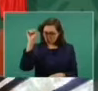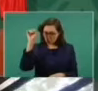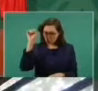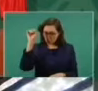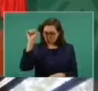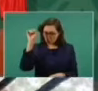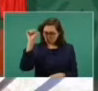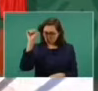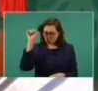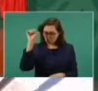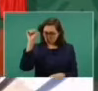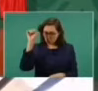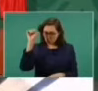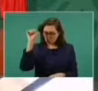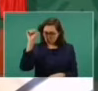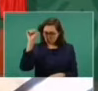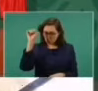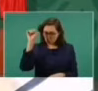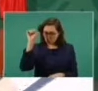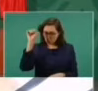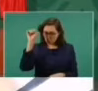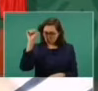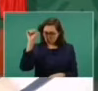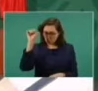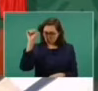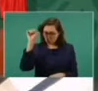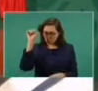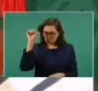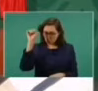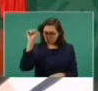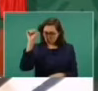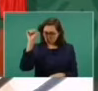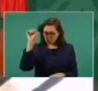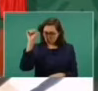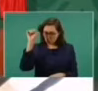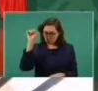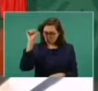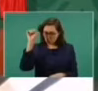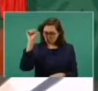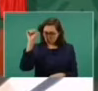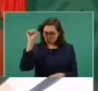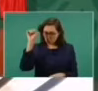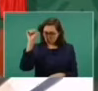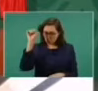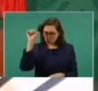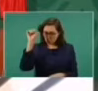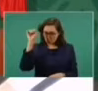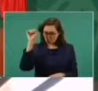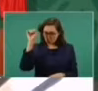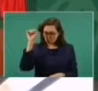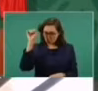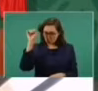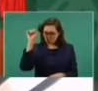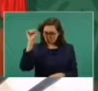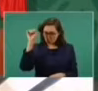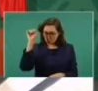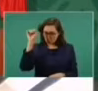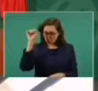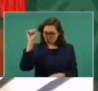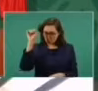vocecita por ahí que les dice, bueno, pues efectivamente esa vocecita que habla y que dice acerca de la cooperativa de Mexicana de